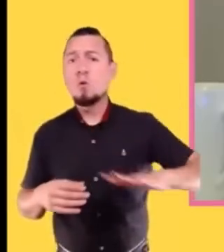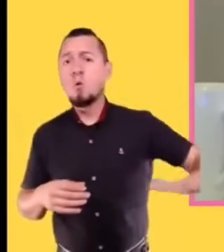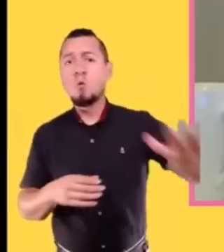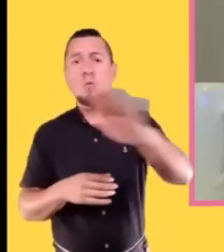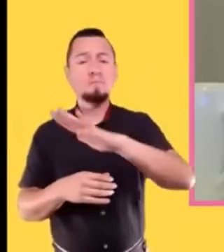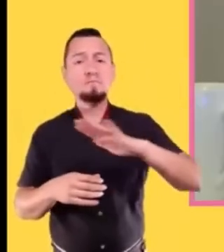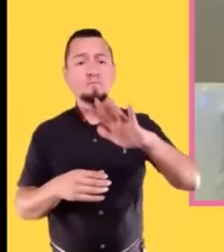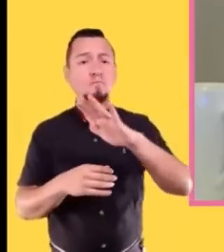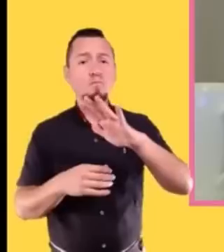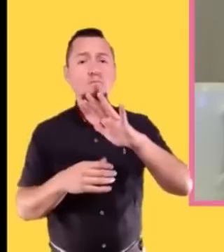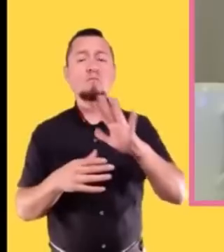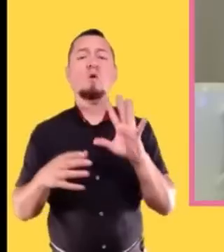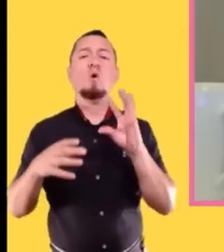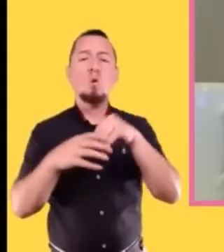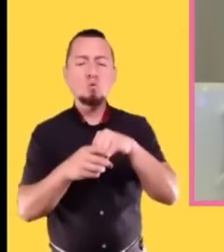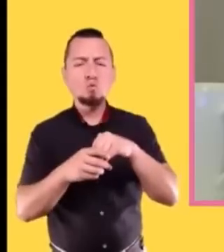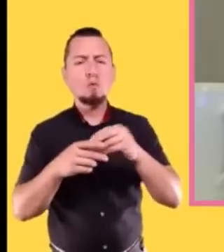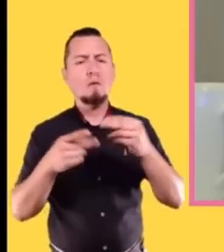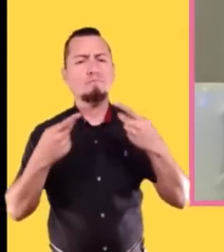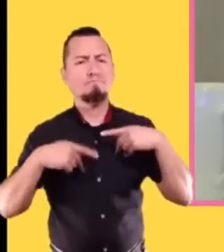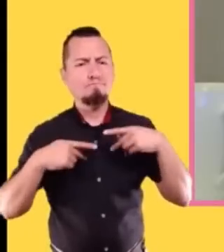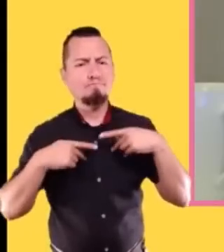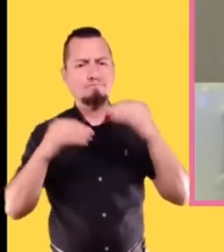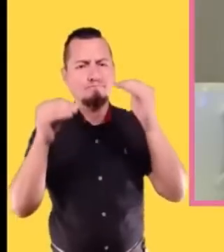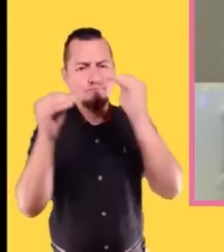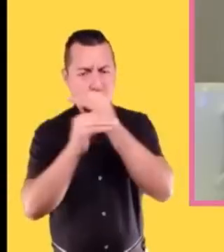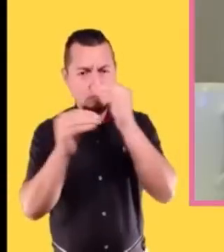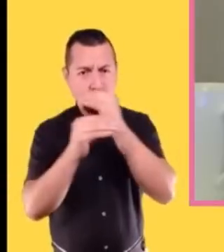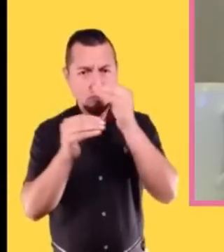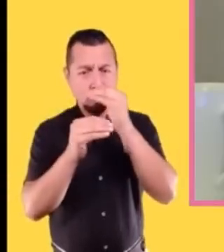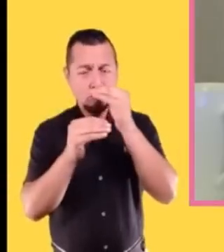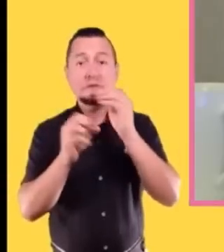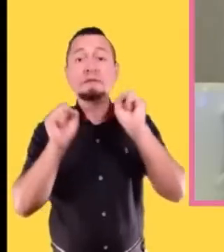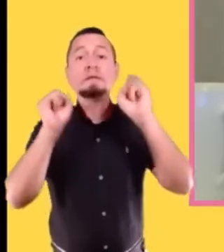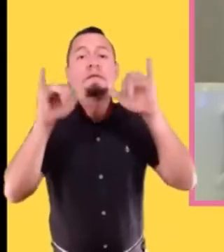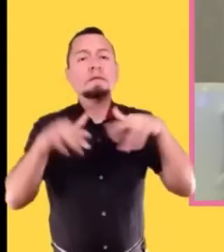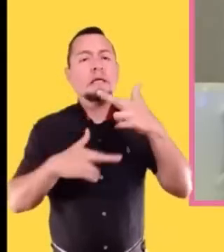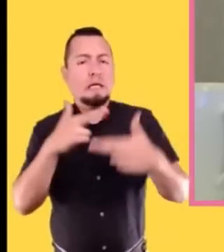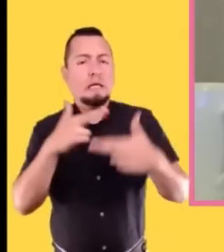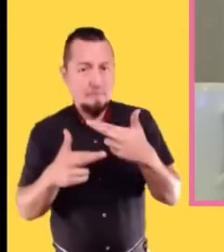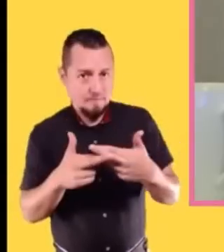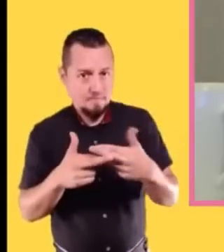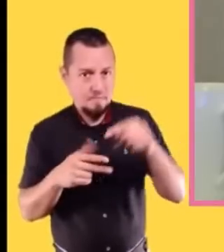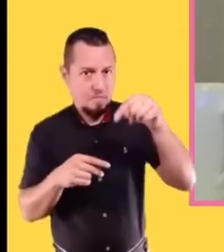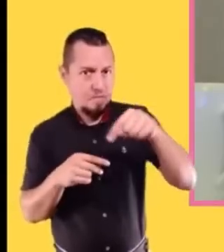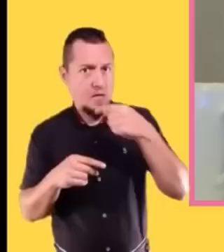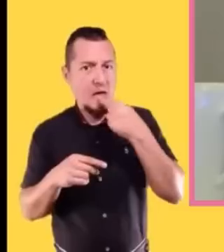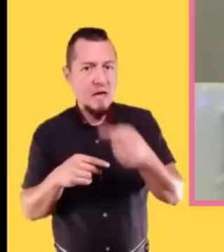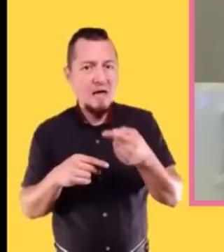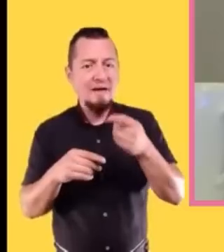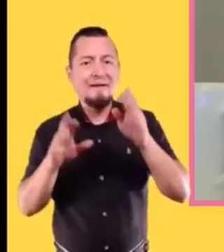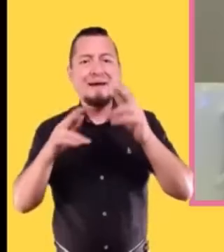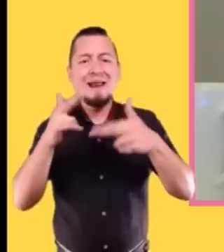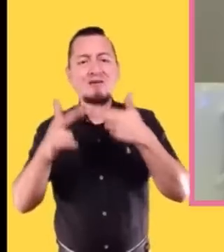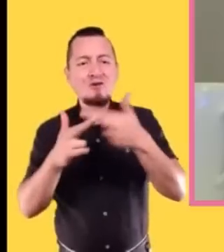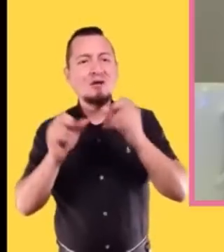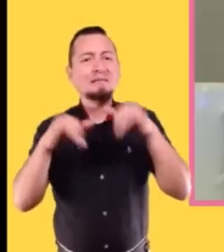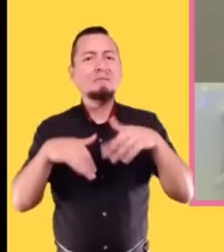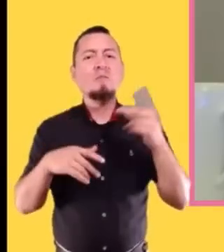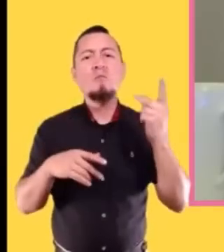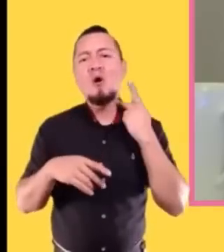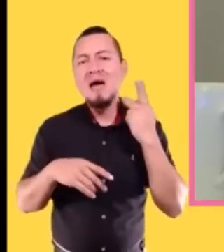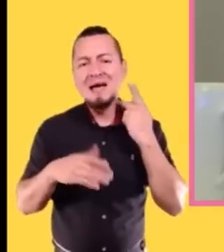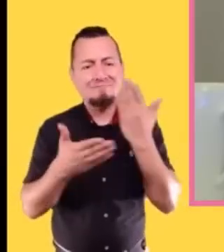inclusiva, pública, gratuita y laica, en donde se destaque la dignidad de las personas con un enfoque de